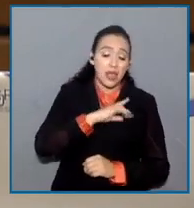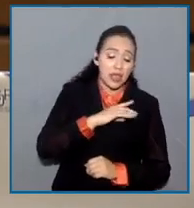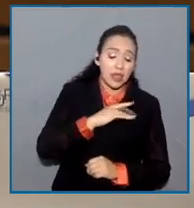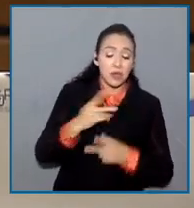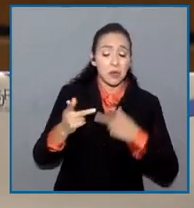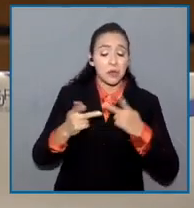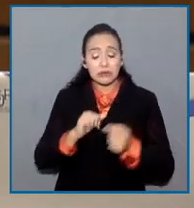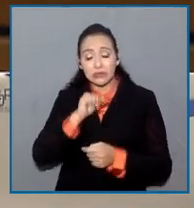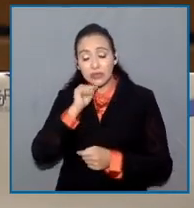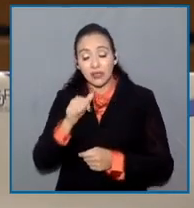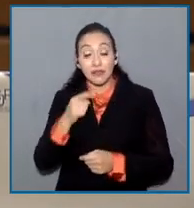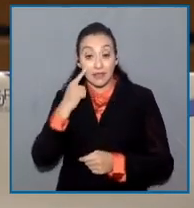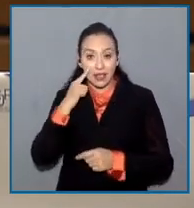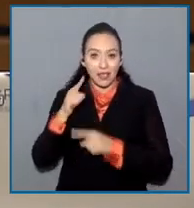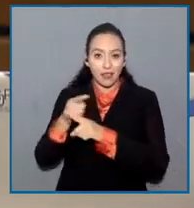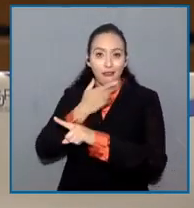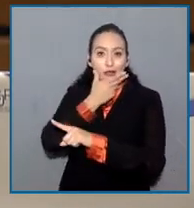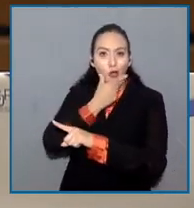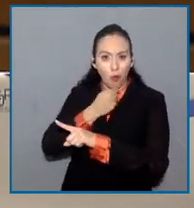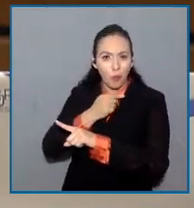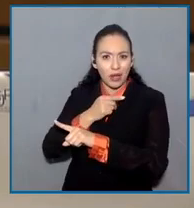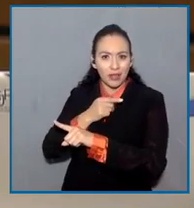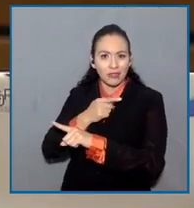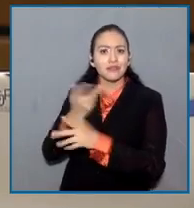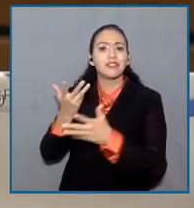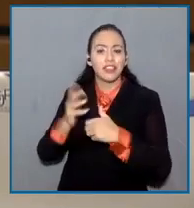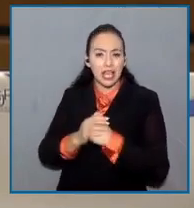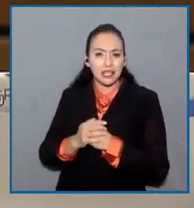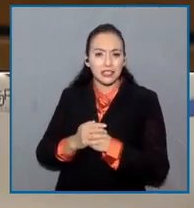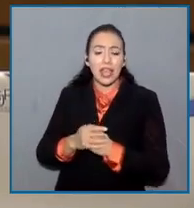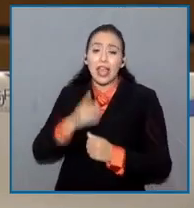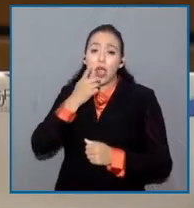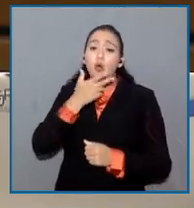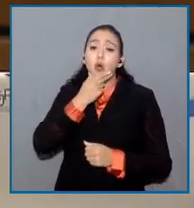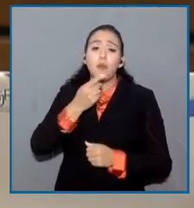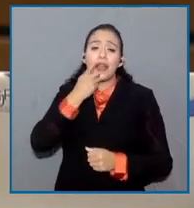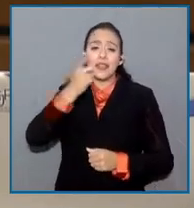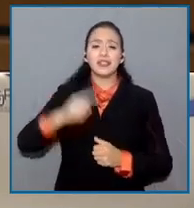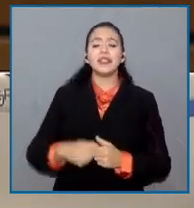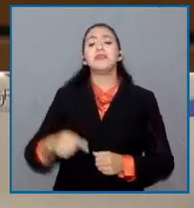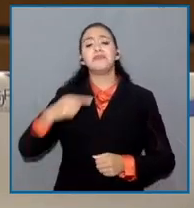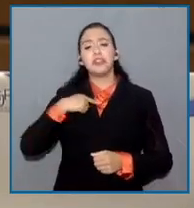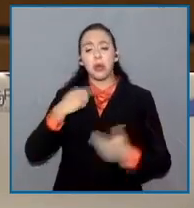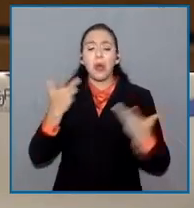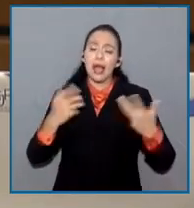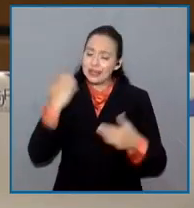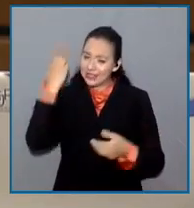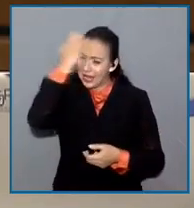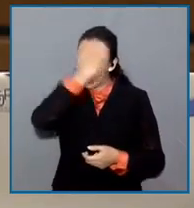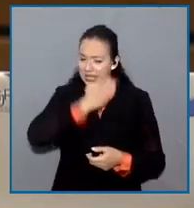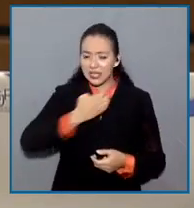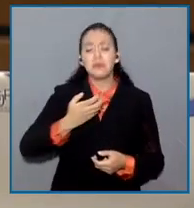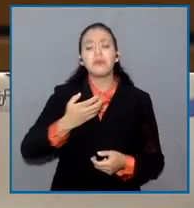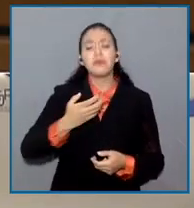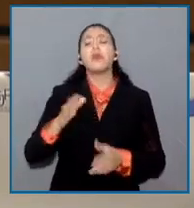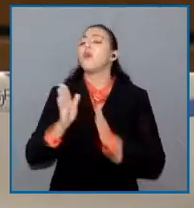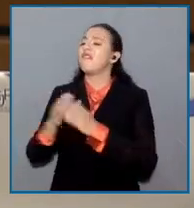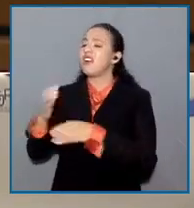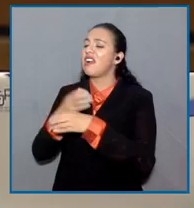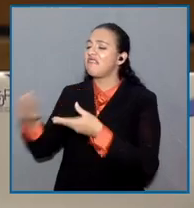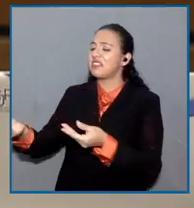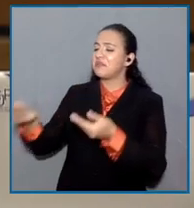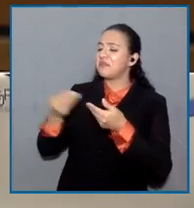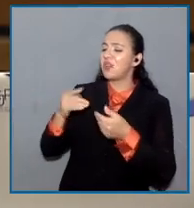y decir estoy en periodo de exámenes, me suben un sándwich y mi café, y la mujer tiene que llegar, resolver todo lo del día